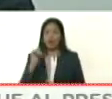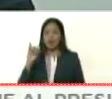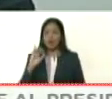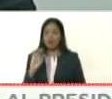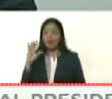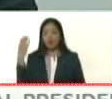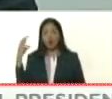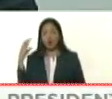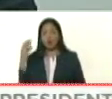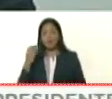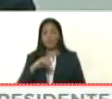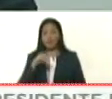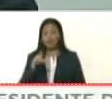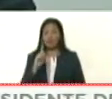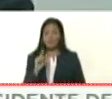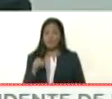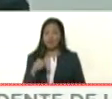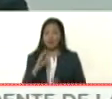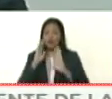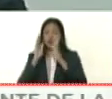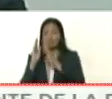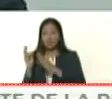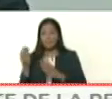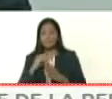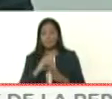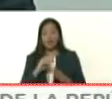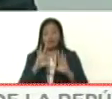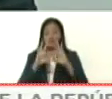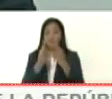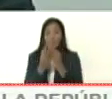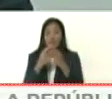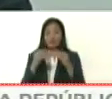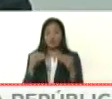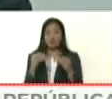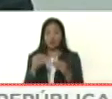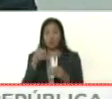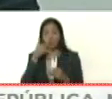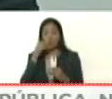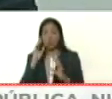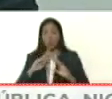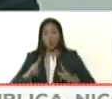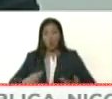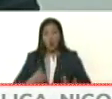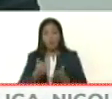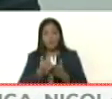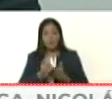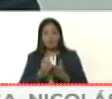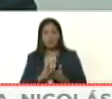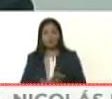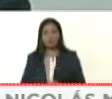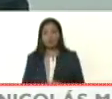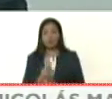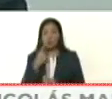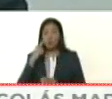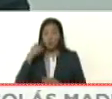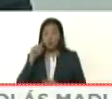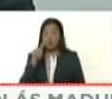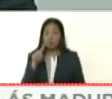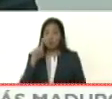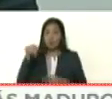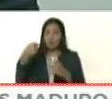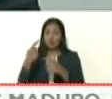y también a organizar, entre comillas, la llamada ayuda humanitaria. Por cierto, viene otro escándalo en las próximas